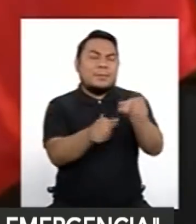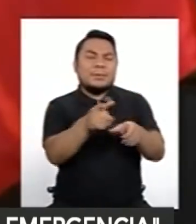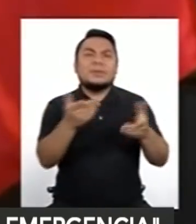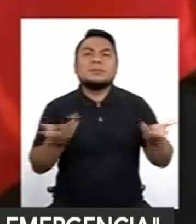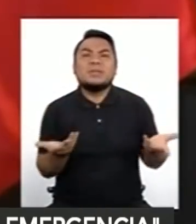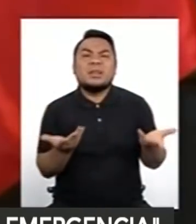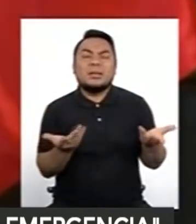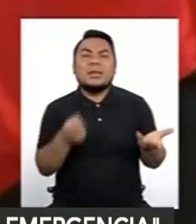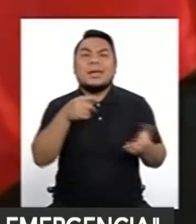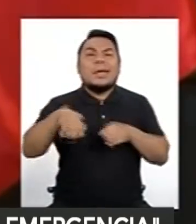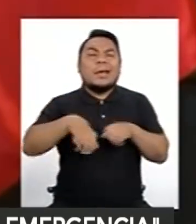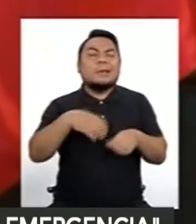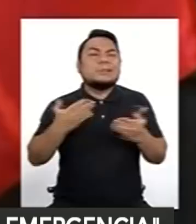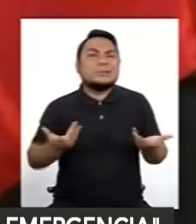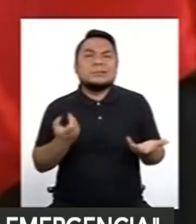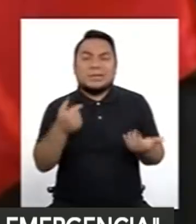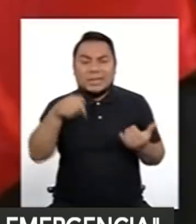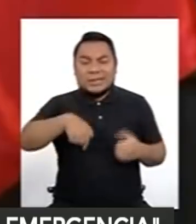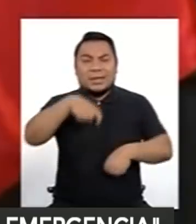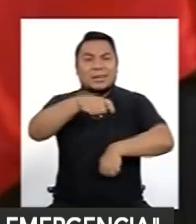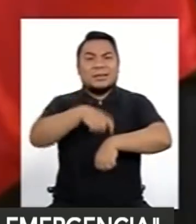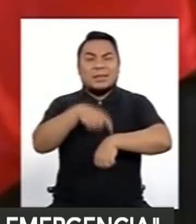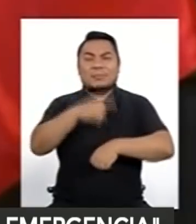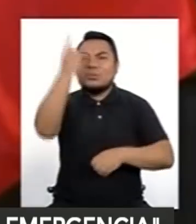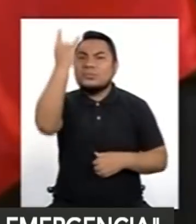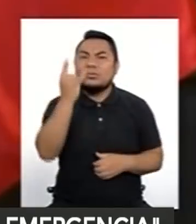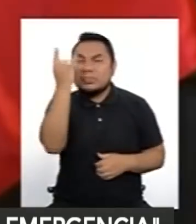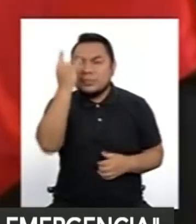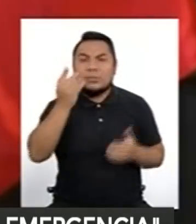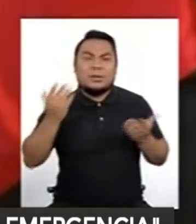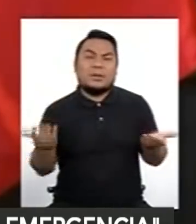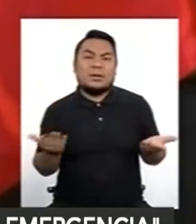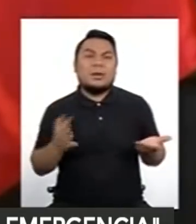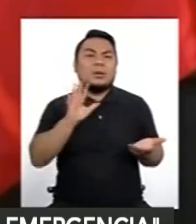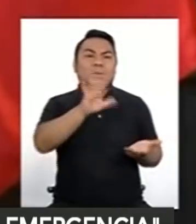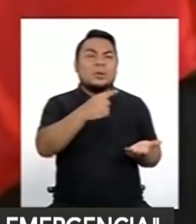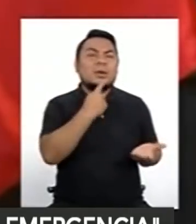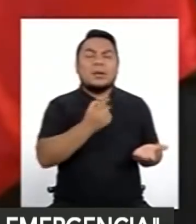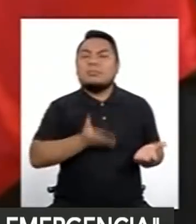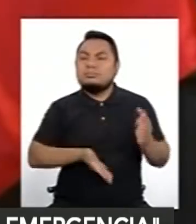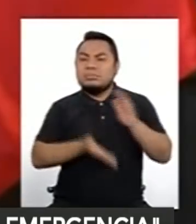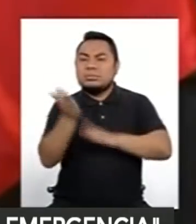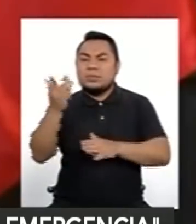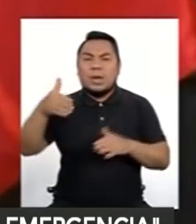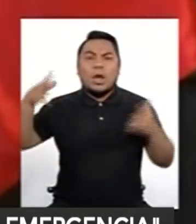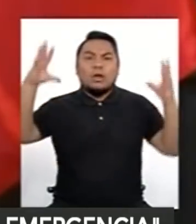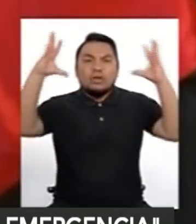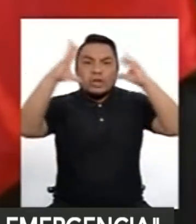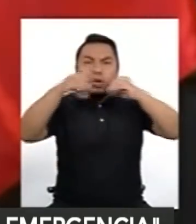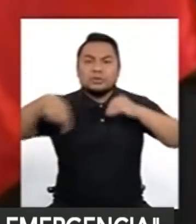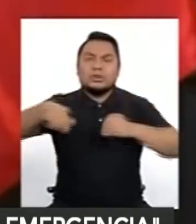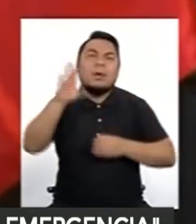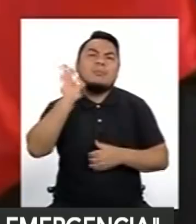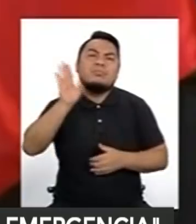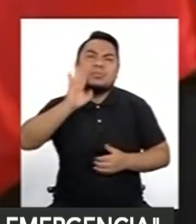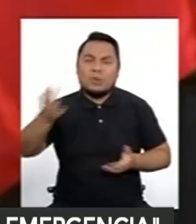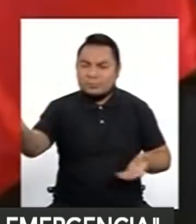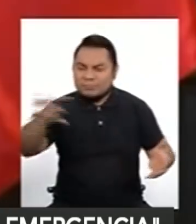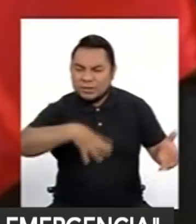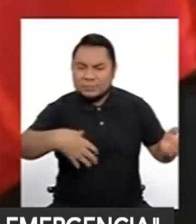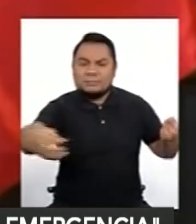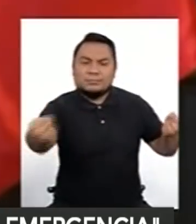personal que hace en esta etapa de emergencia el recojo de la basura y residuos sólidos